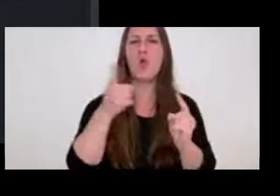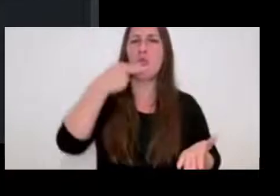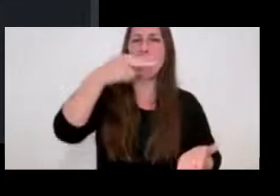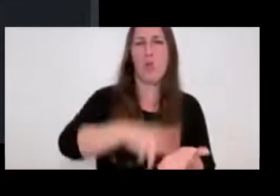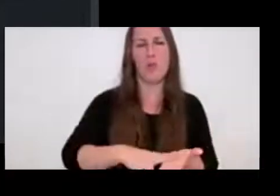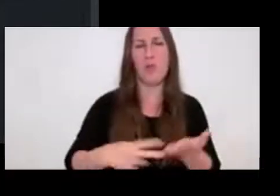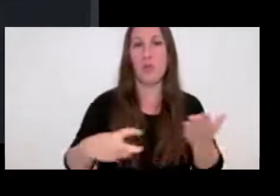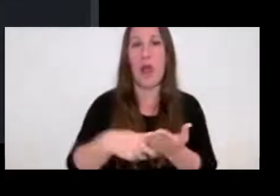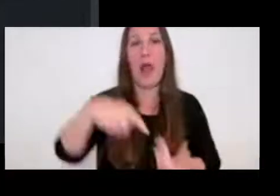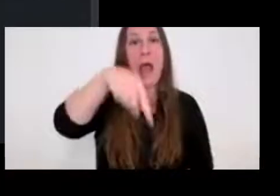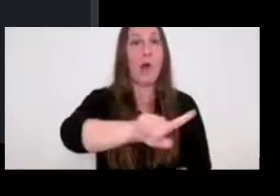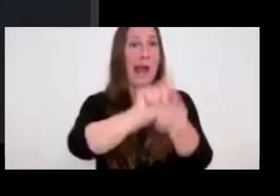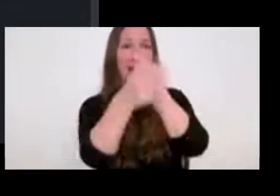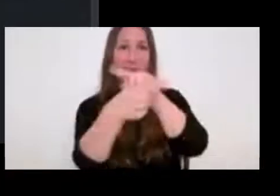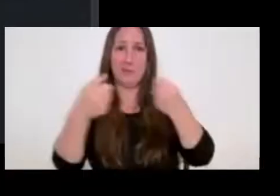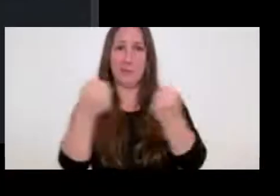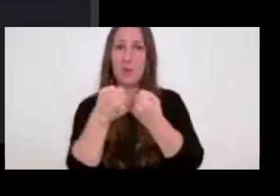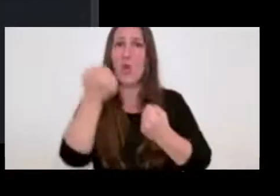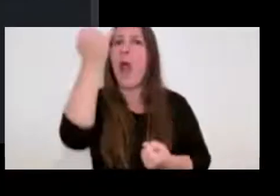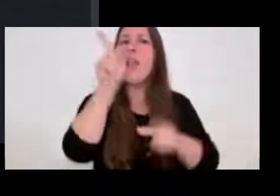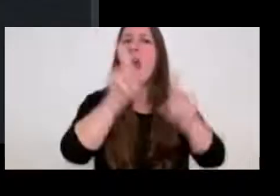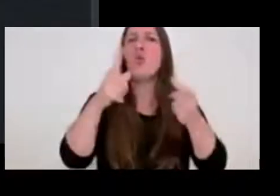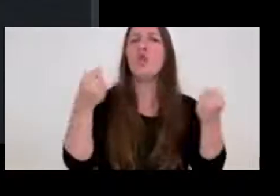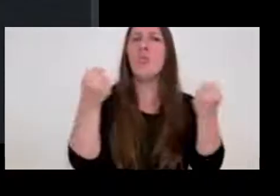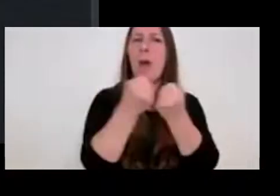son al revés los pactos, ¿no? Pero hay pactos fiscales que tienen